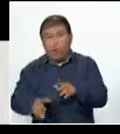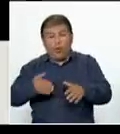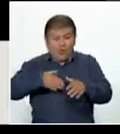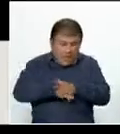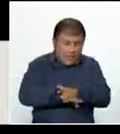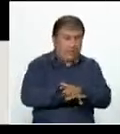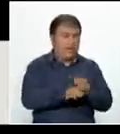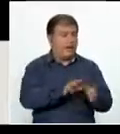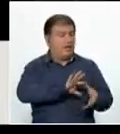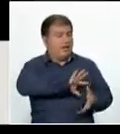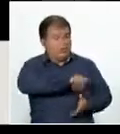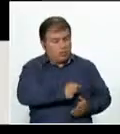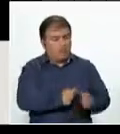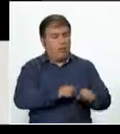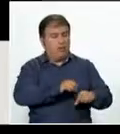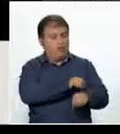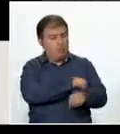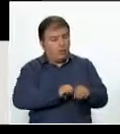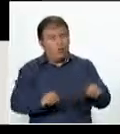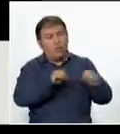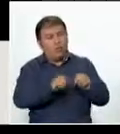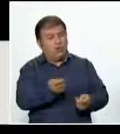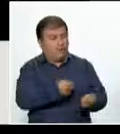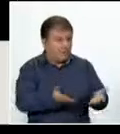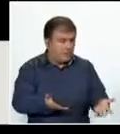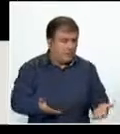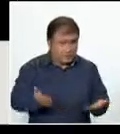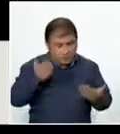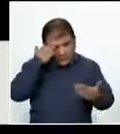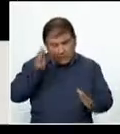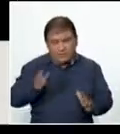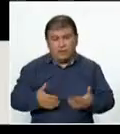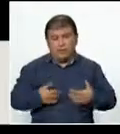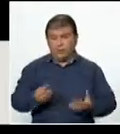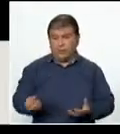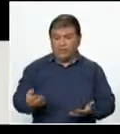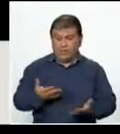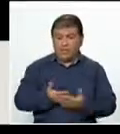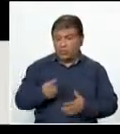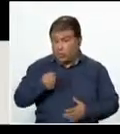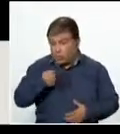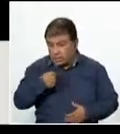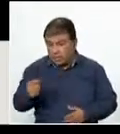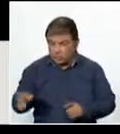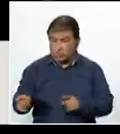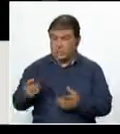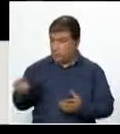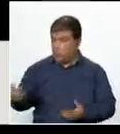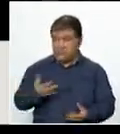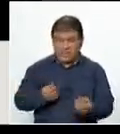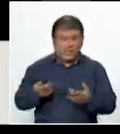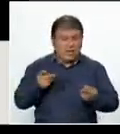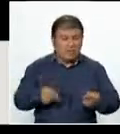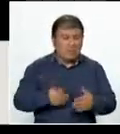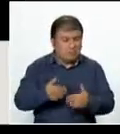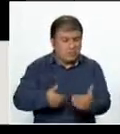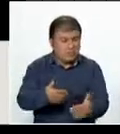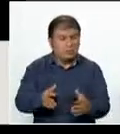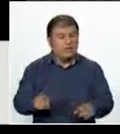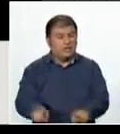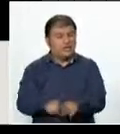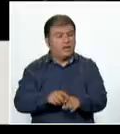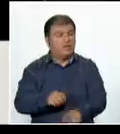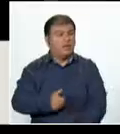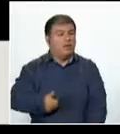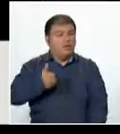joya, que también es la otra posibilidad, ¿no? Sí, bueno, en realidad José, como reportero en el campo, va a ser el que nos va a poder precisar exactamente qué es lo que está sucediendo y las